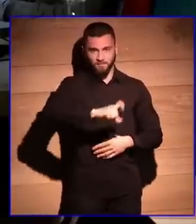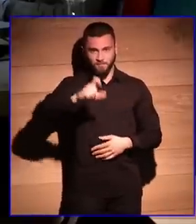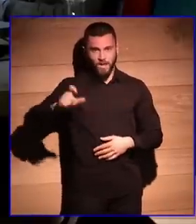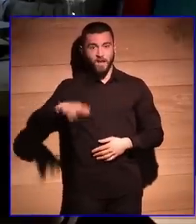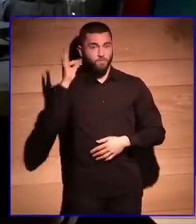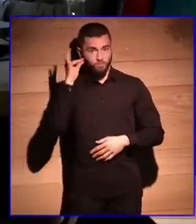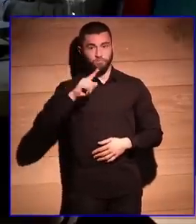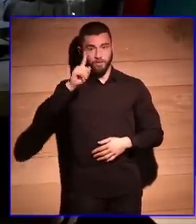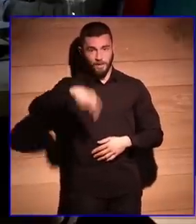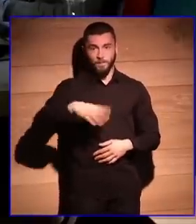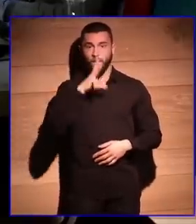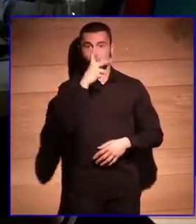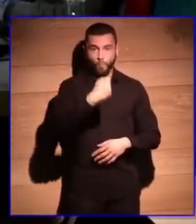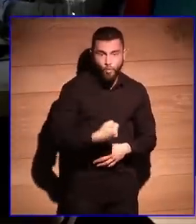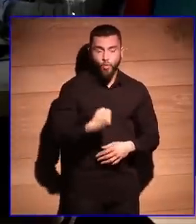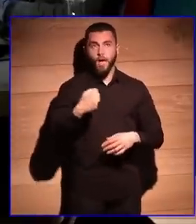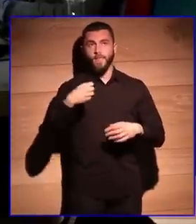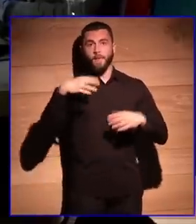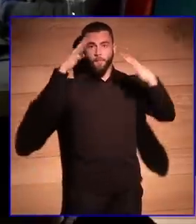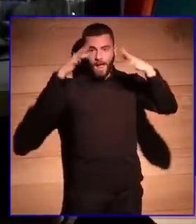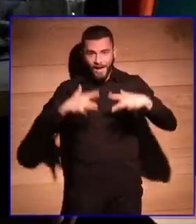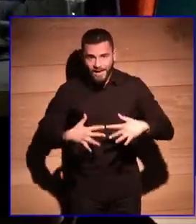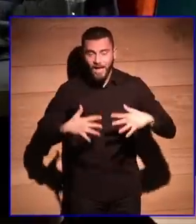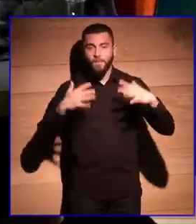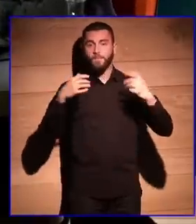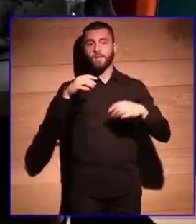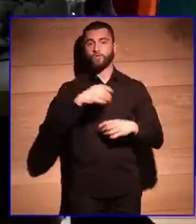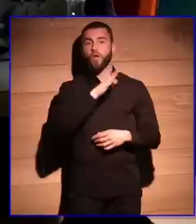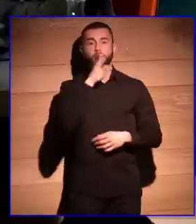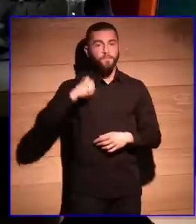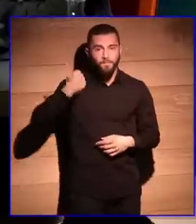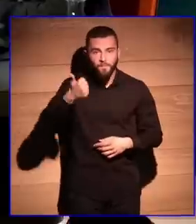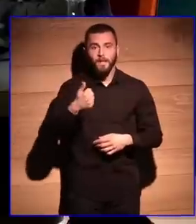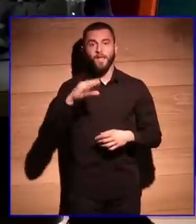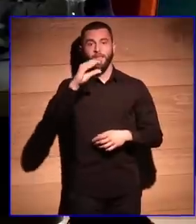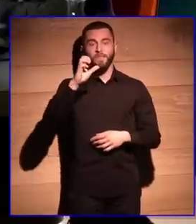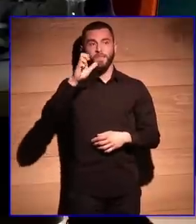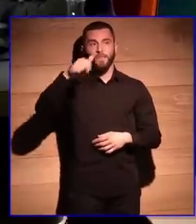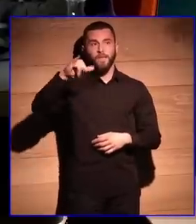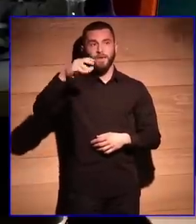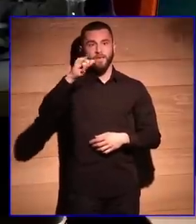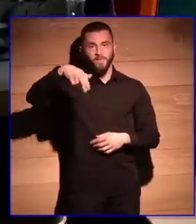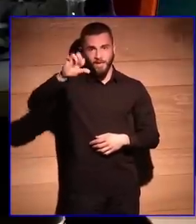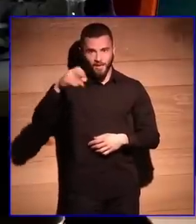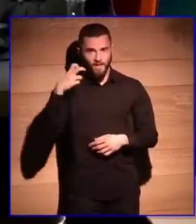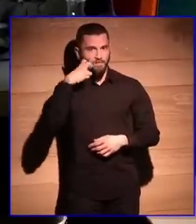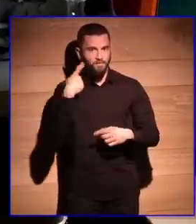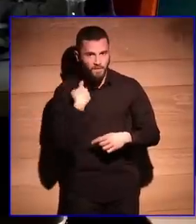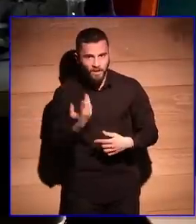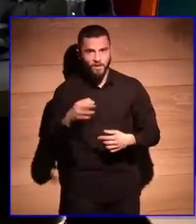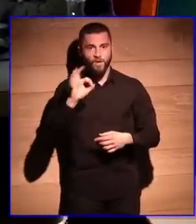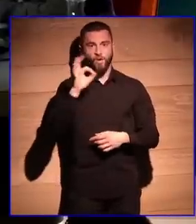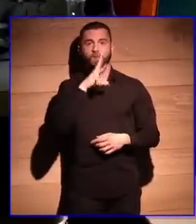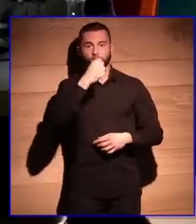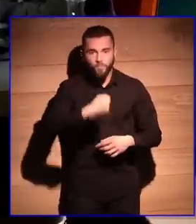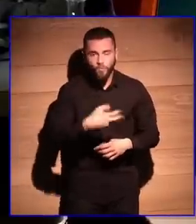¿no? Pienso en la bruja de Blancanieves, pienso en la madrastra de Cenicienta, en la Bella Durmiente, que también tiene una bruja. Perdona, Cruella de Vil.